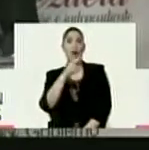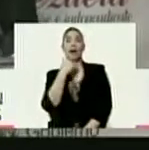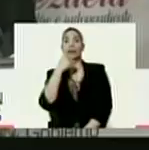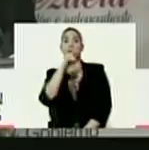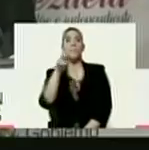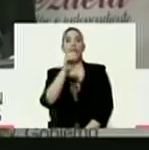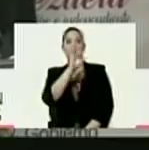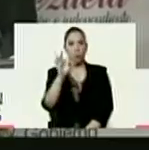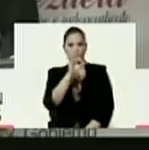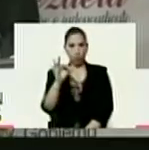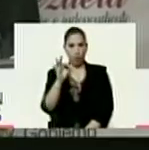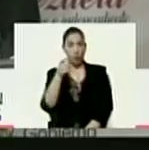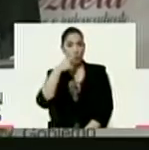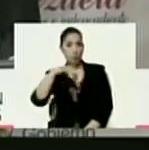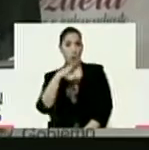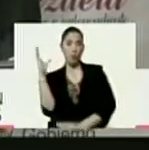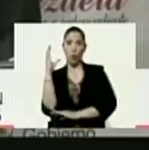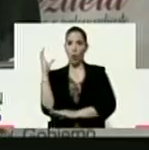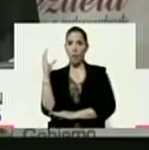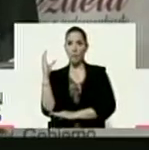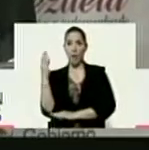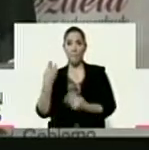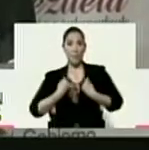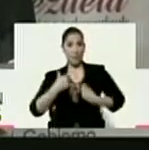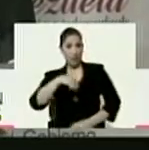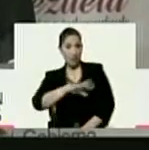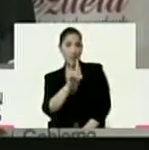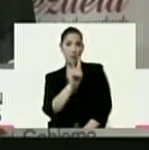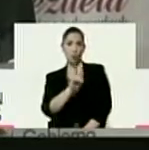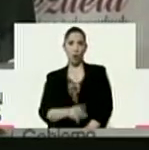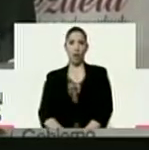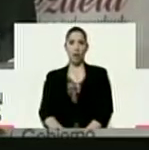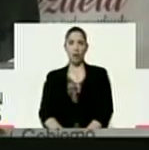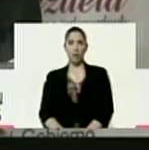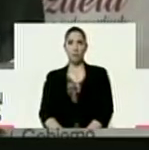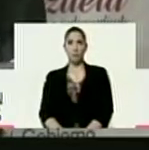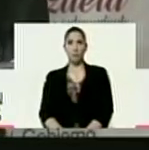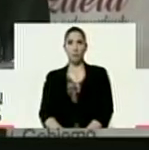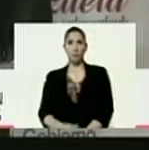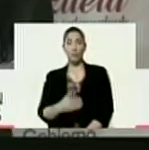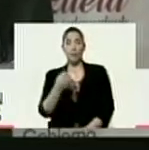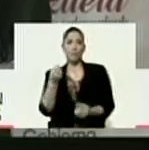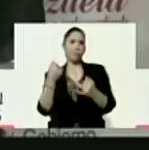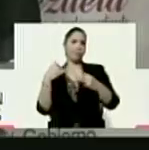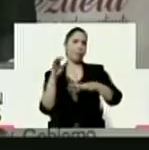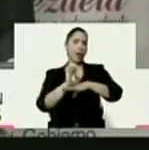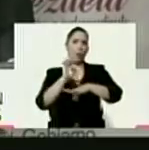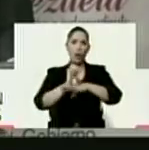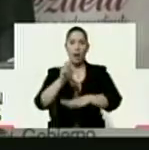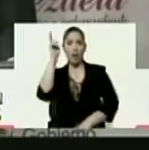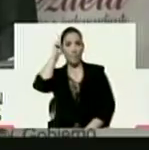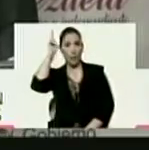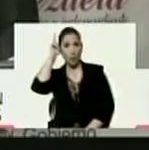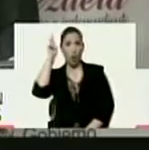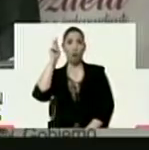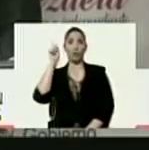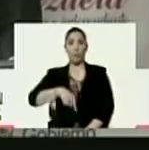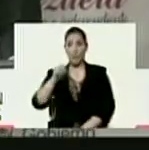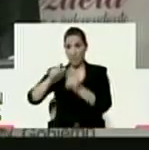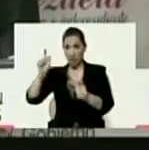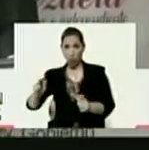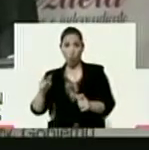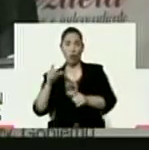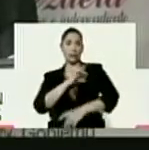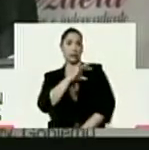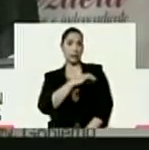de la población de Colombia vive en Venezuela, otros cientos de miles de ecuatorianos, de peruanos, de chilenos